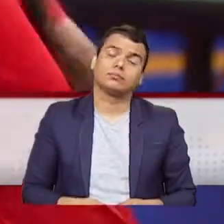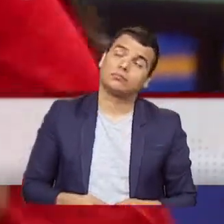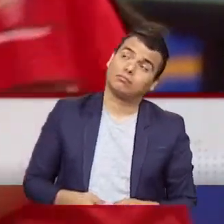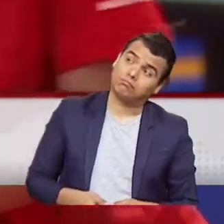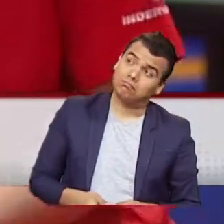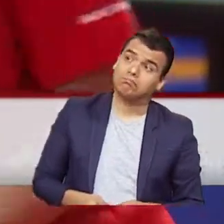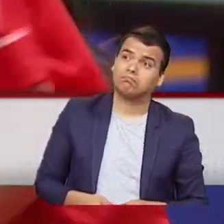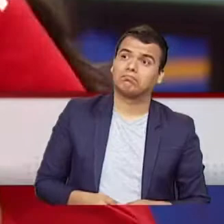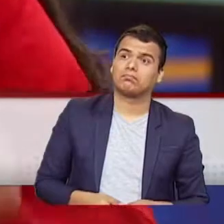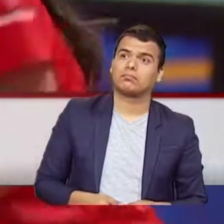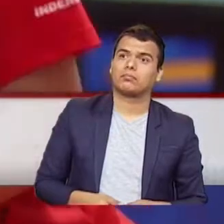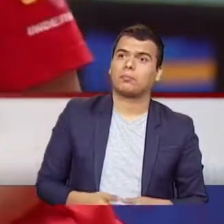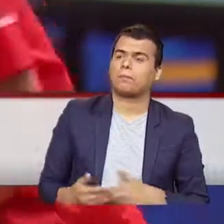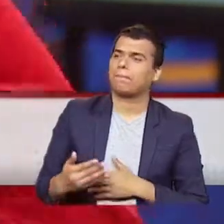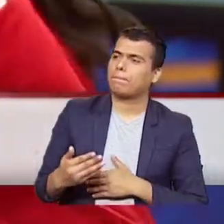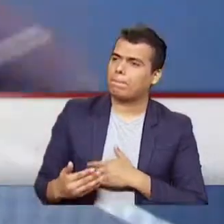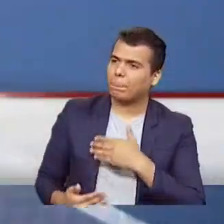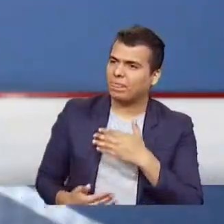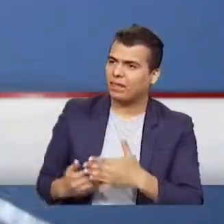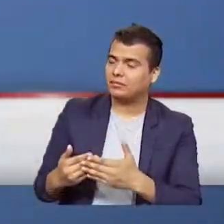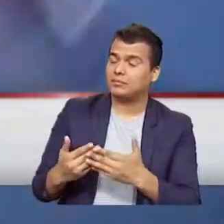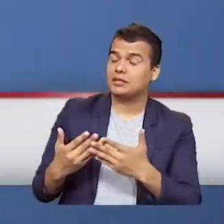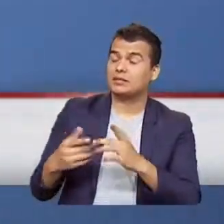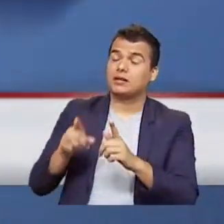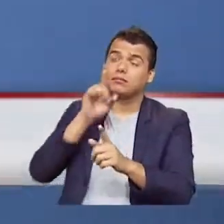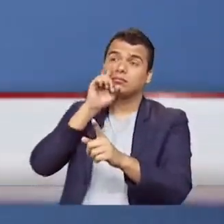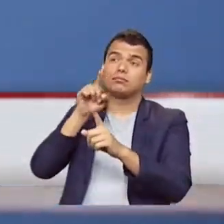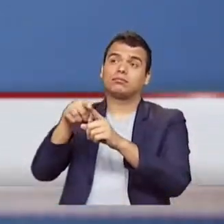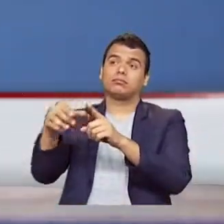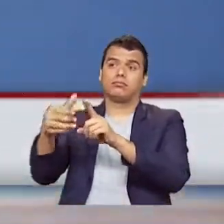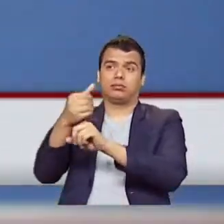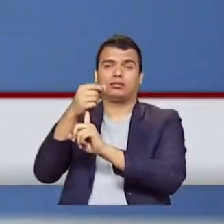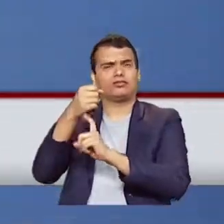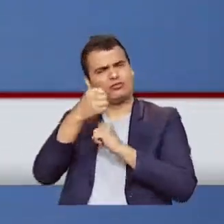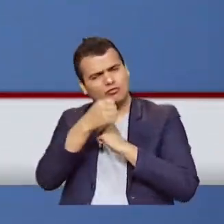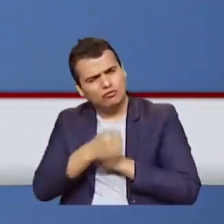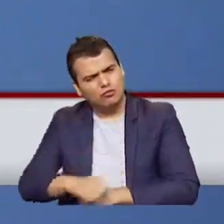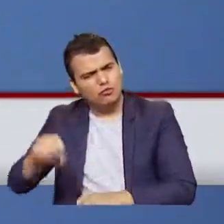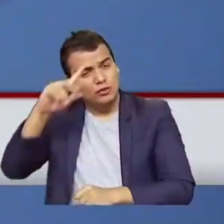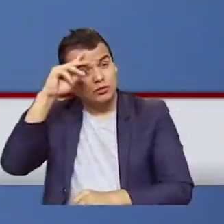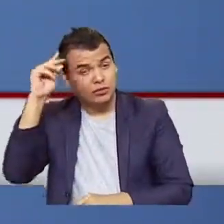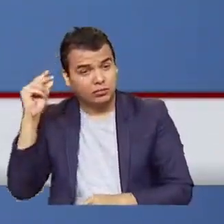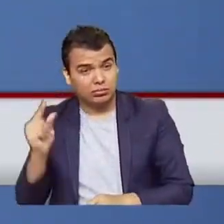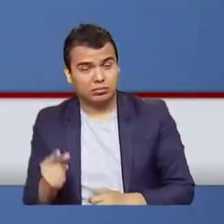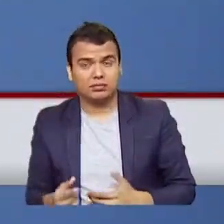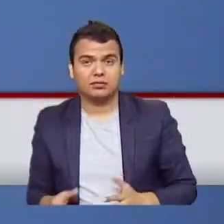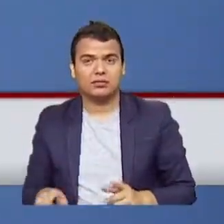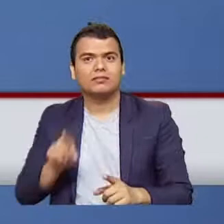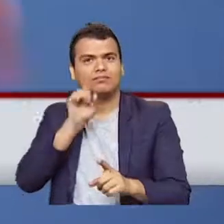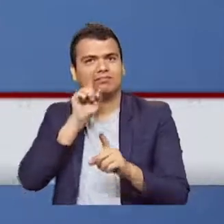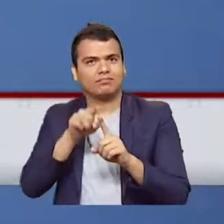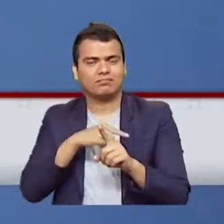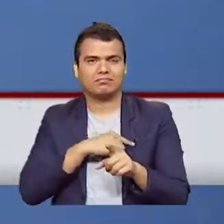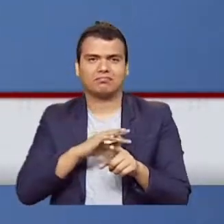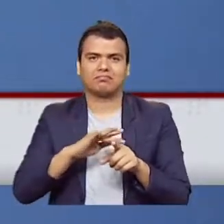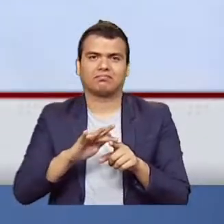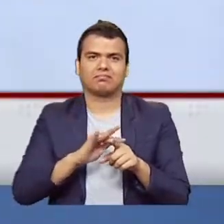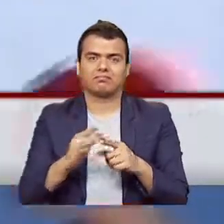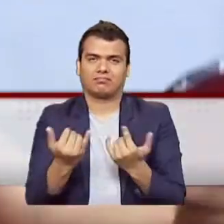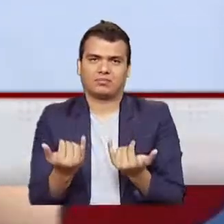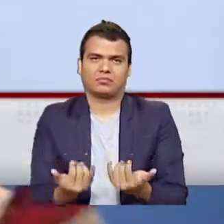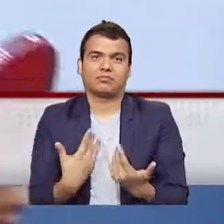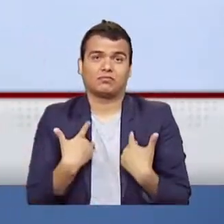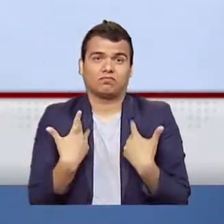pues para yo llegar hasta allá hubo mucho esfuerzo, dedicación y eso es lo mismo que yo quiero aplicar para estos juegos.